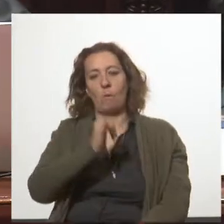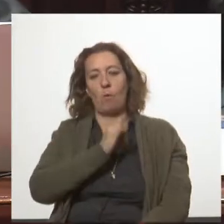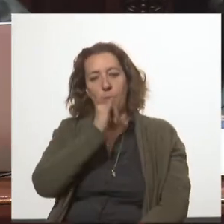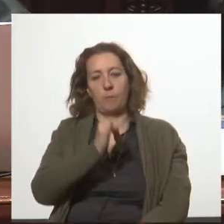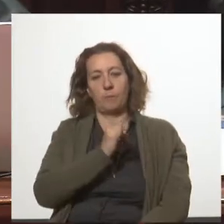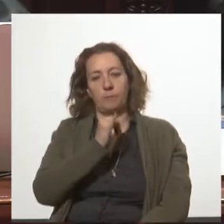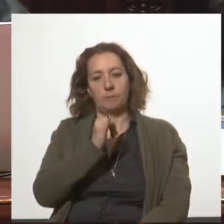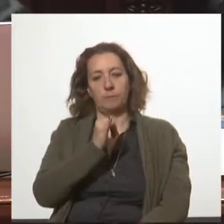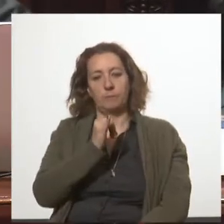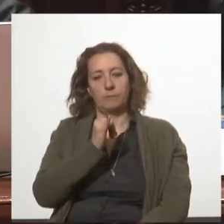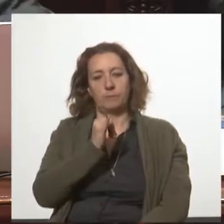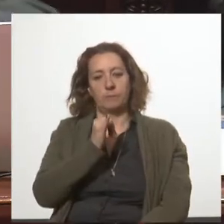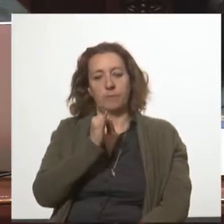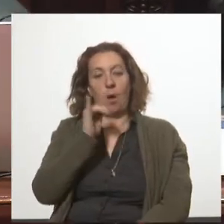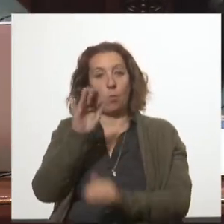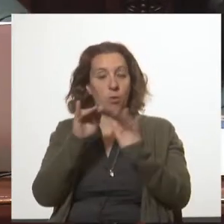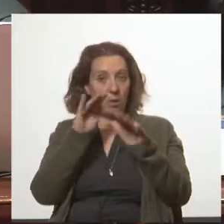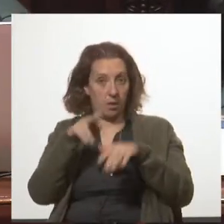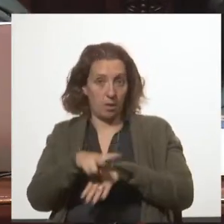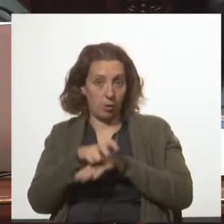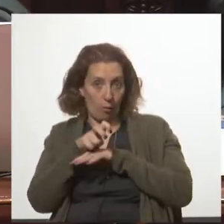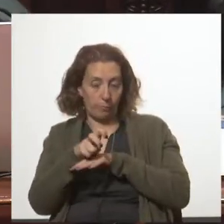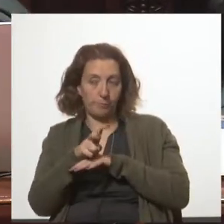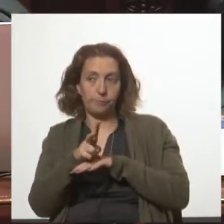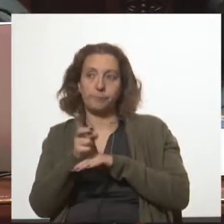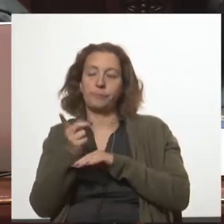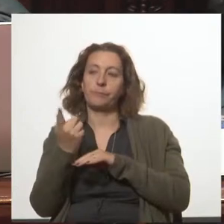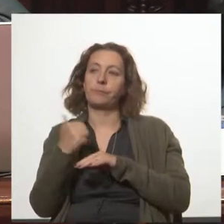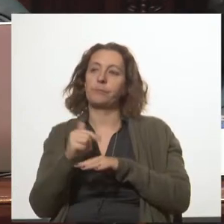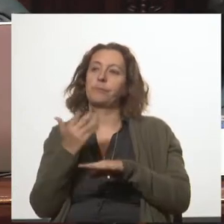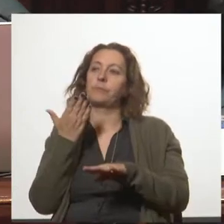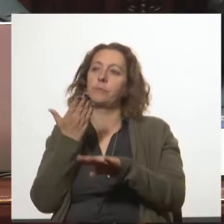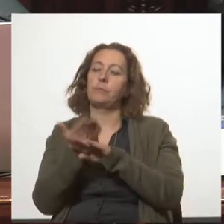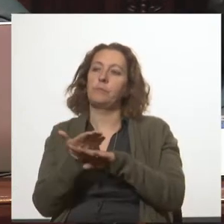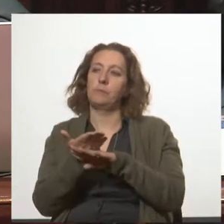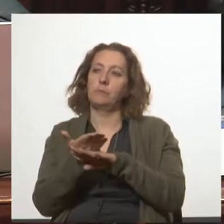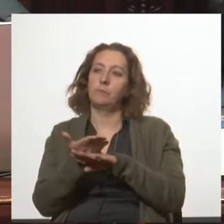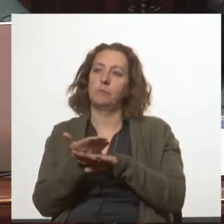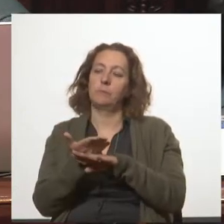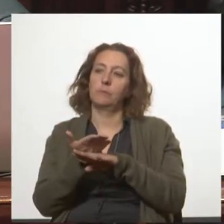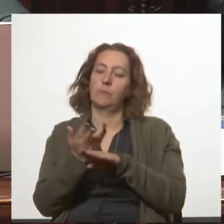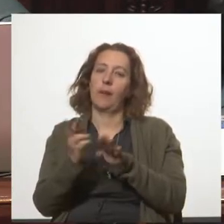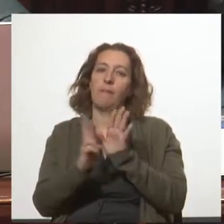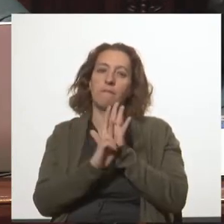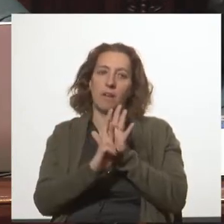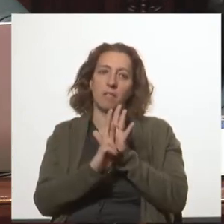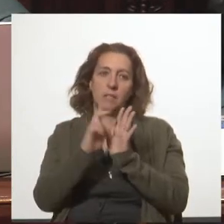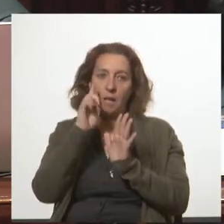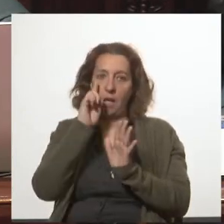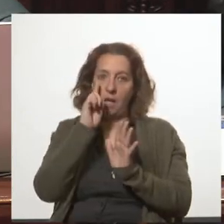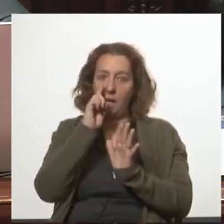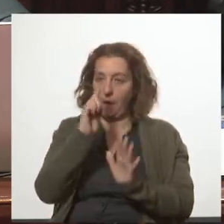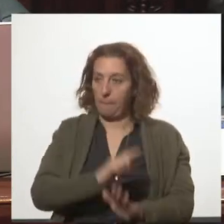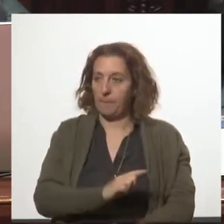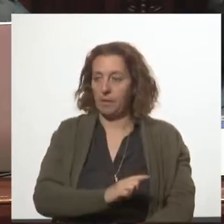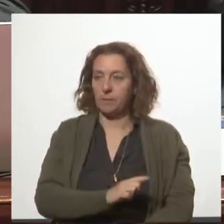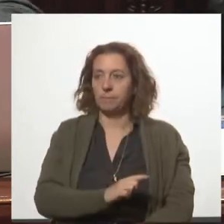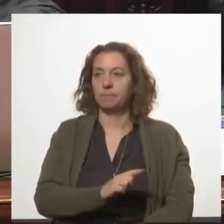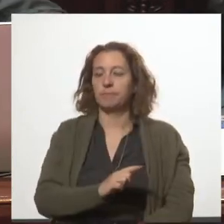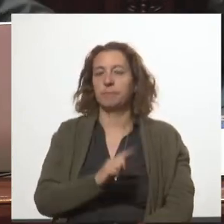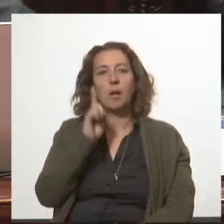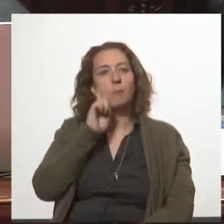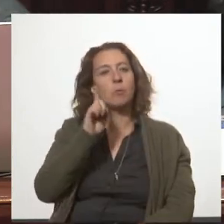del auditor este solicite una referencia rápida a